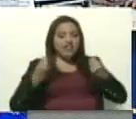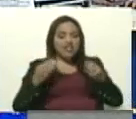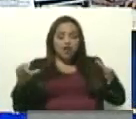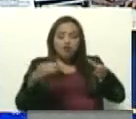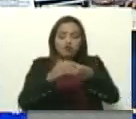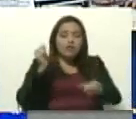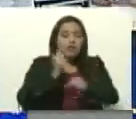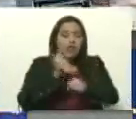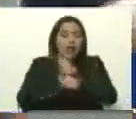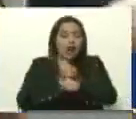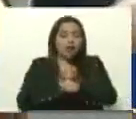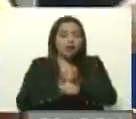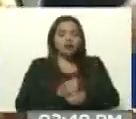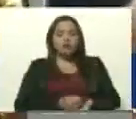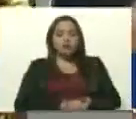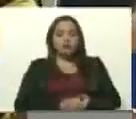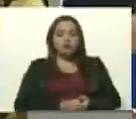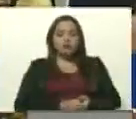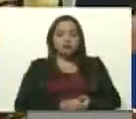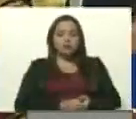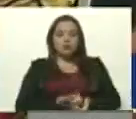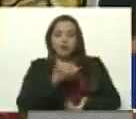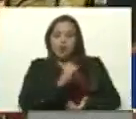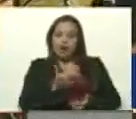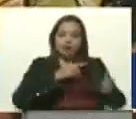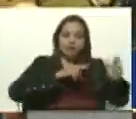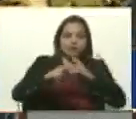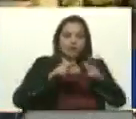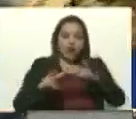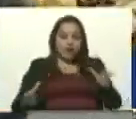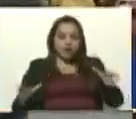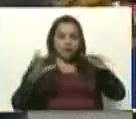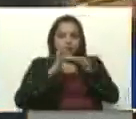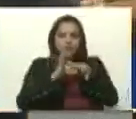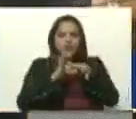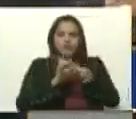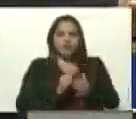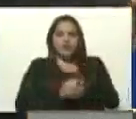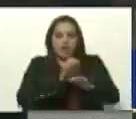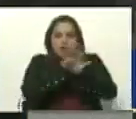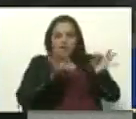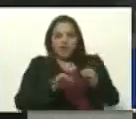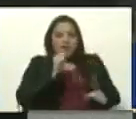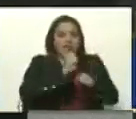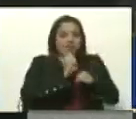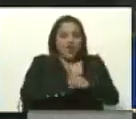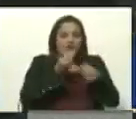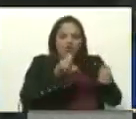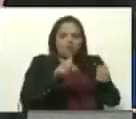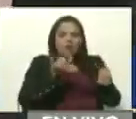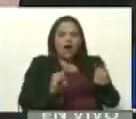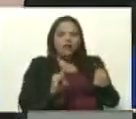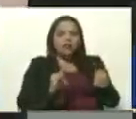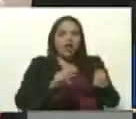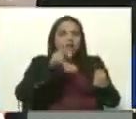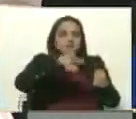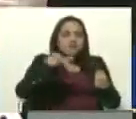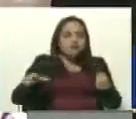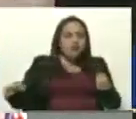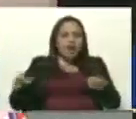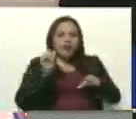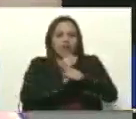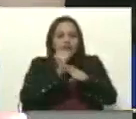sindicatos, que en última instancia está íntimamente ligada a las condiciones de trabajo de los trabajadores, a los derechos de los trabajadores